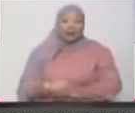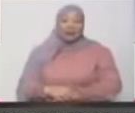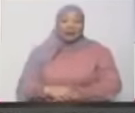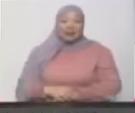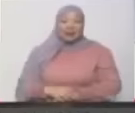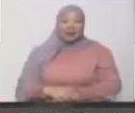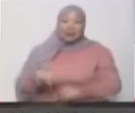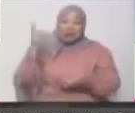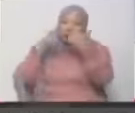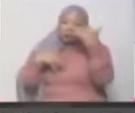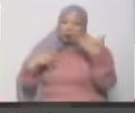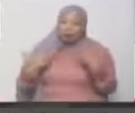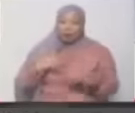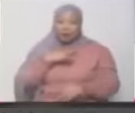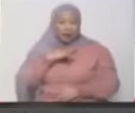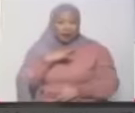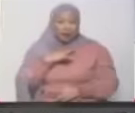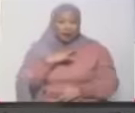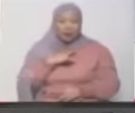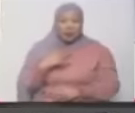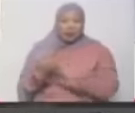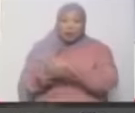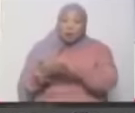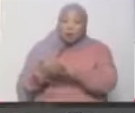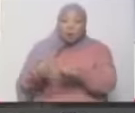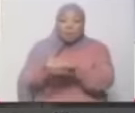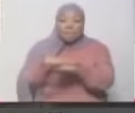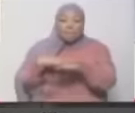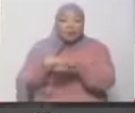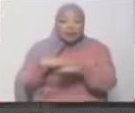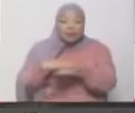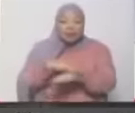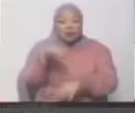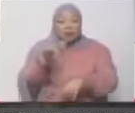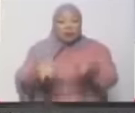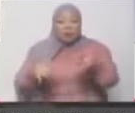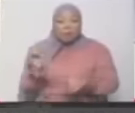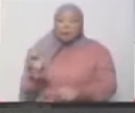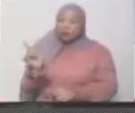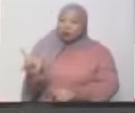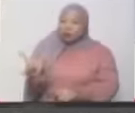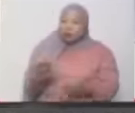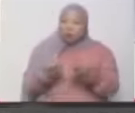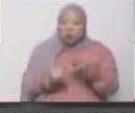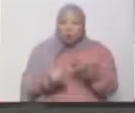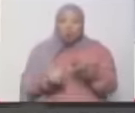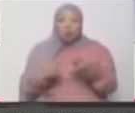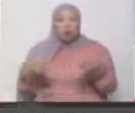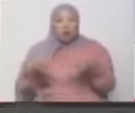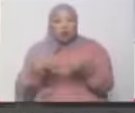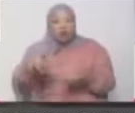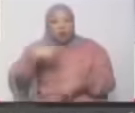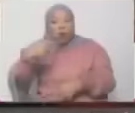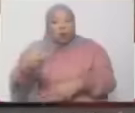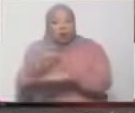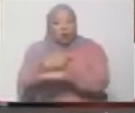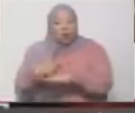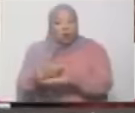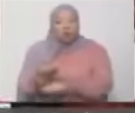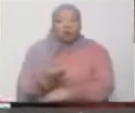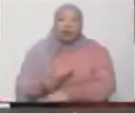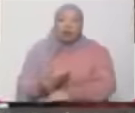Ya va. ¿Por qué? Porque eso no es un problema solo del Ministerio de las Comunas, es un problema del partido, es un problema de los ministerios, de los gobernadores, de los